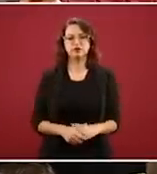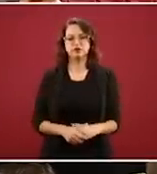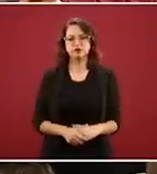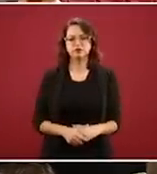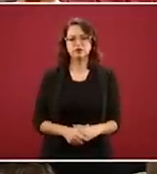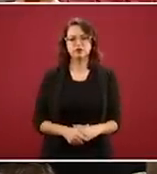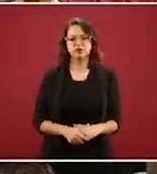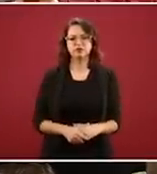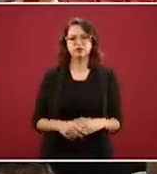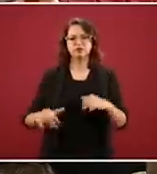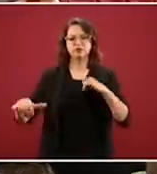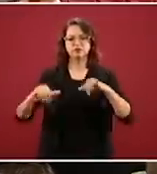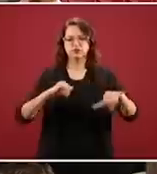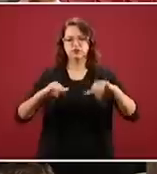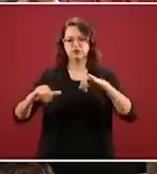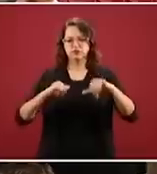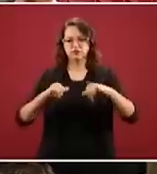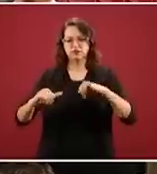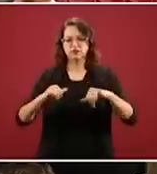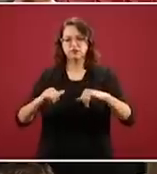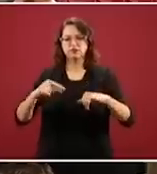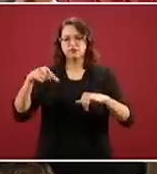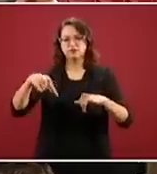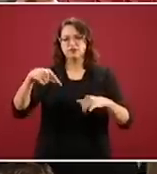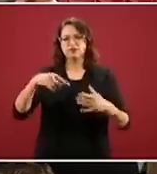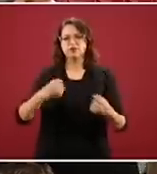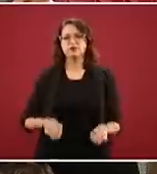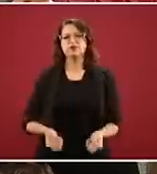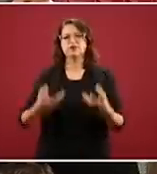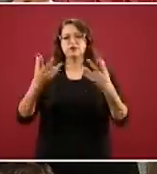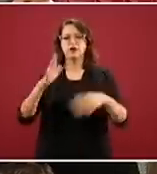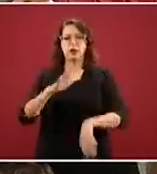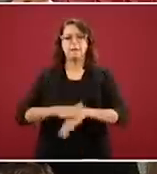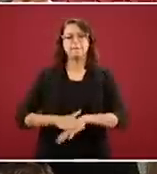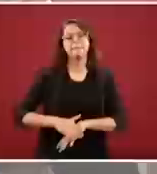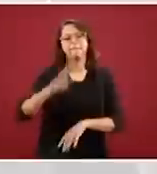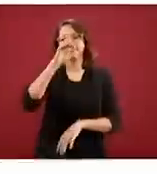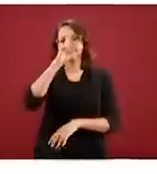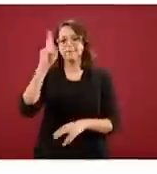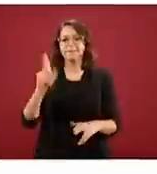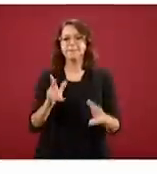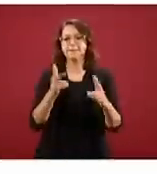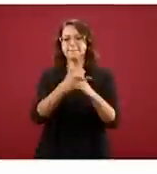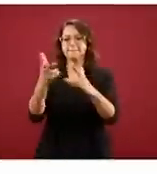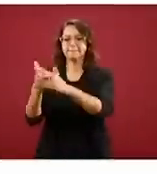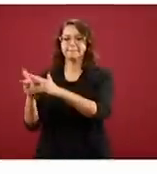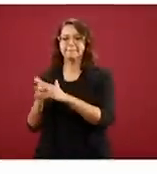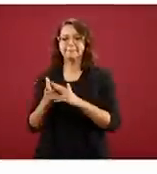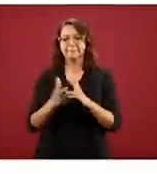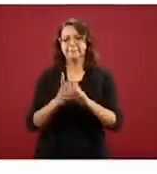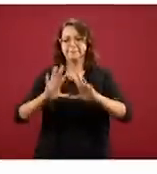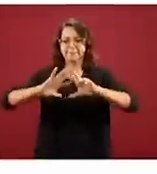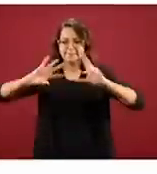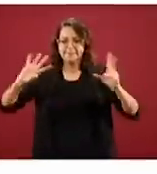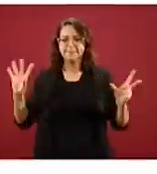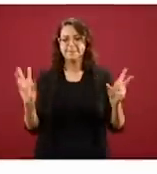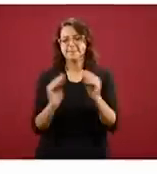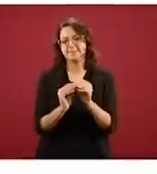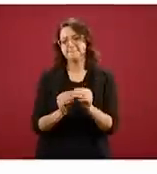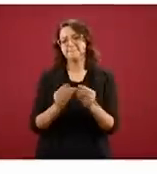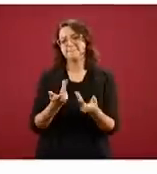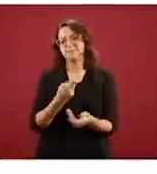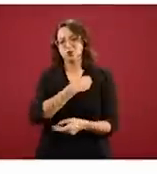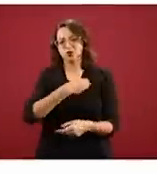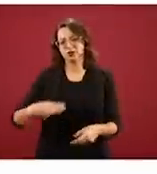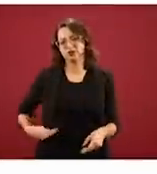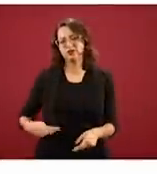está el mapa de calor donde se concentra la mayor cantidad de homicidios, por cifras absolutas. Aquí podemos